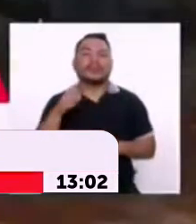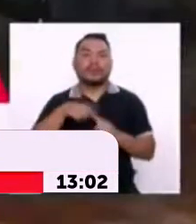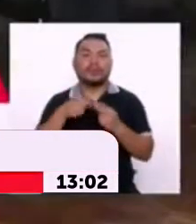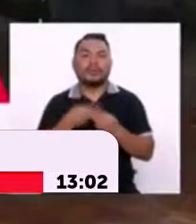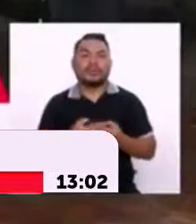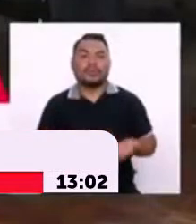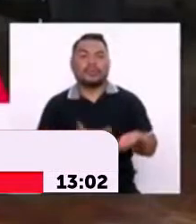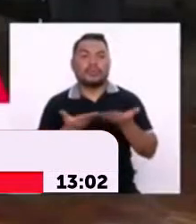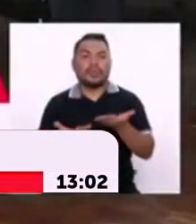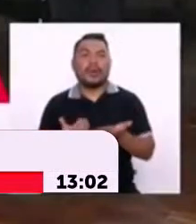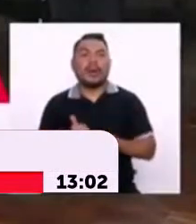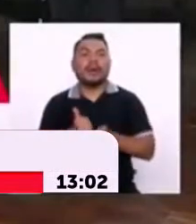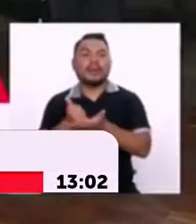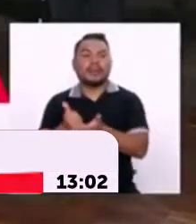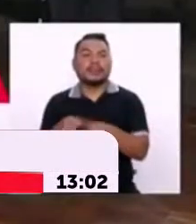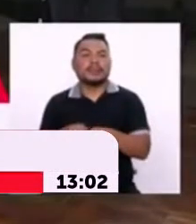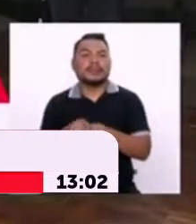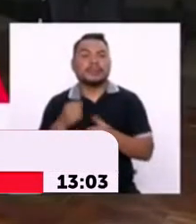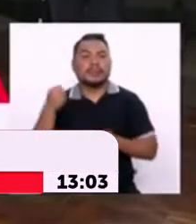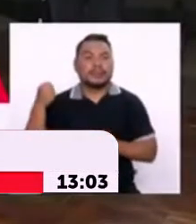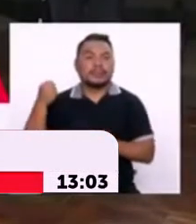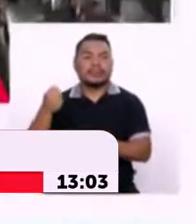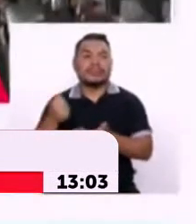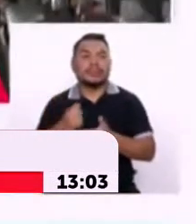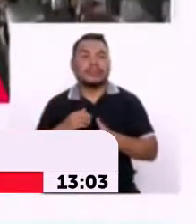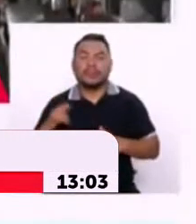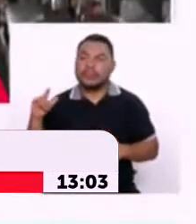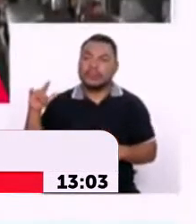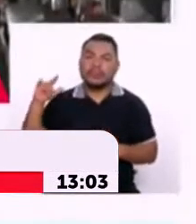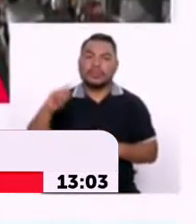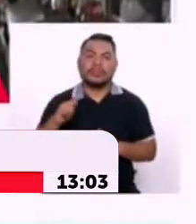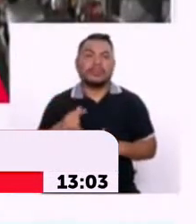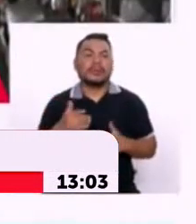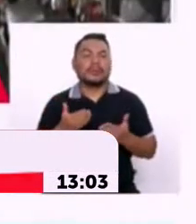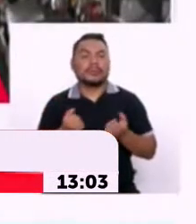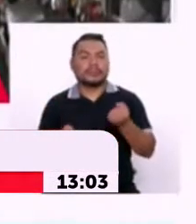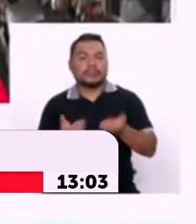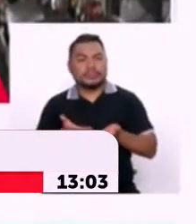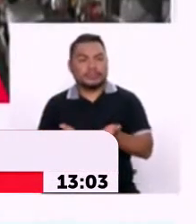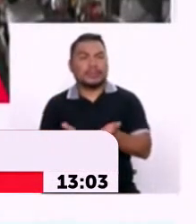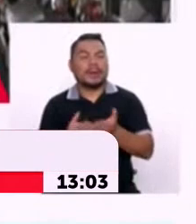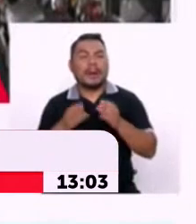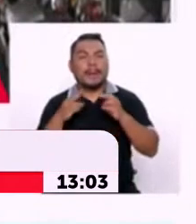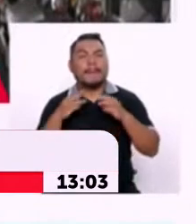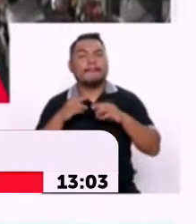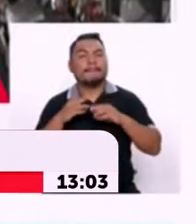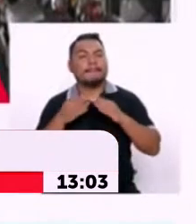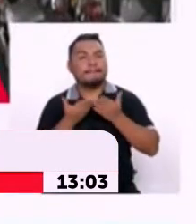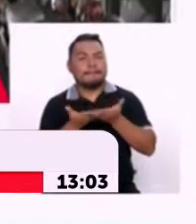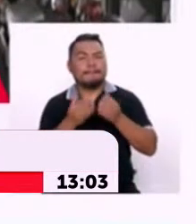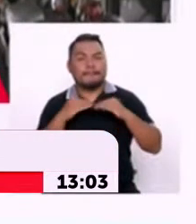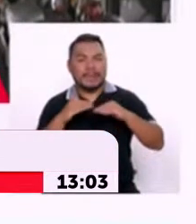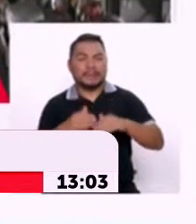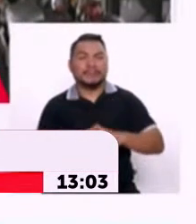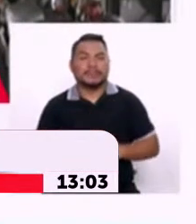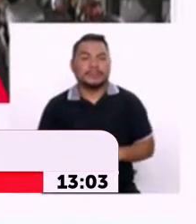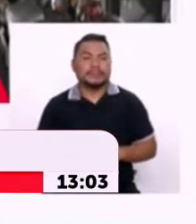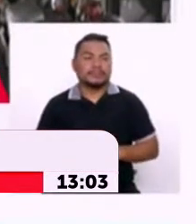2.400 toneladas de ayuda humanitaria y donaciones vía aérea, terrestre y marítima.